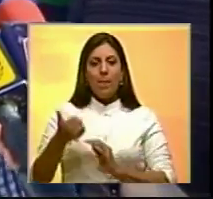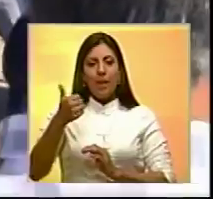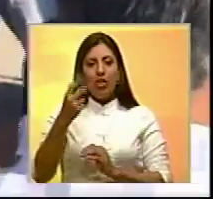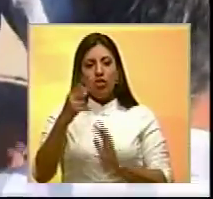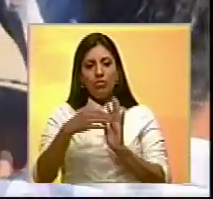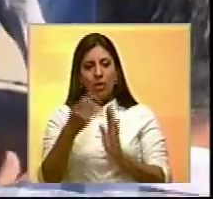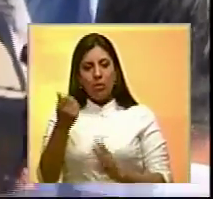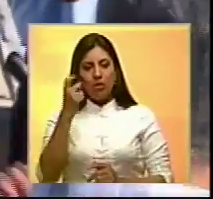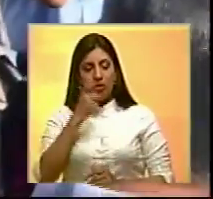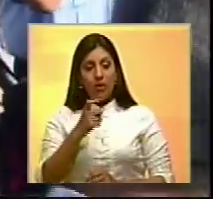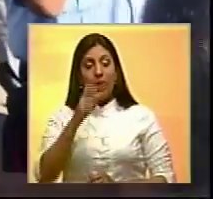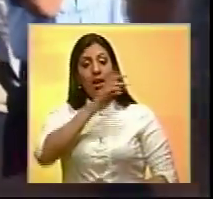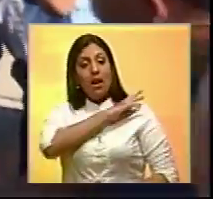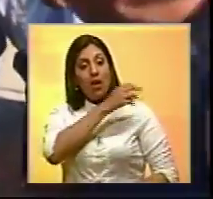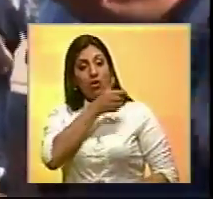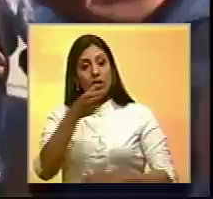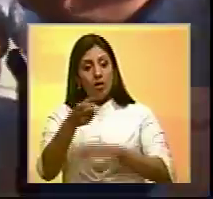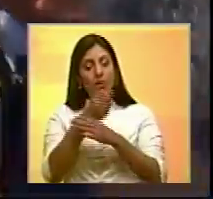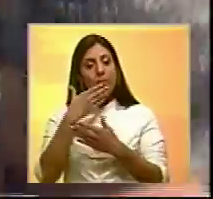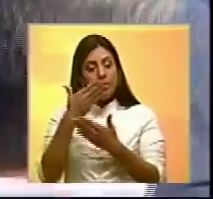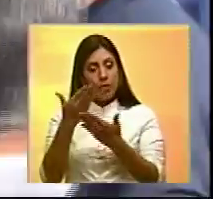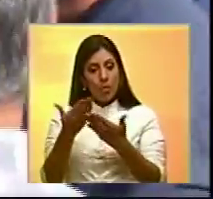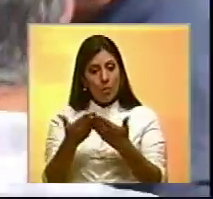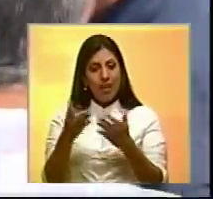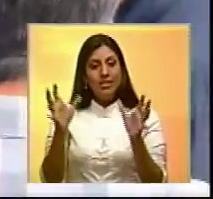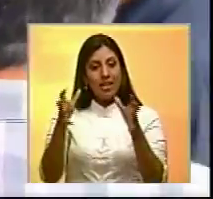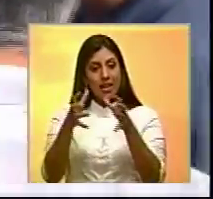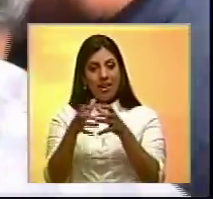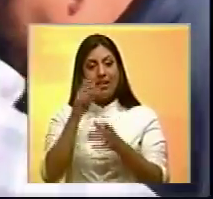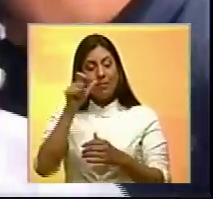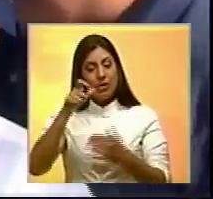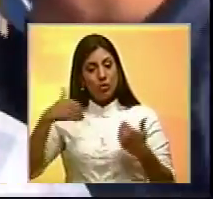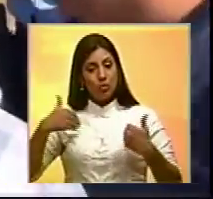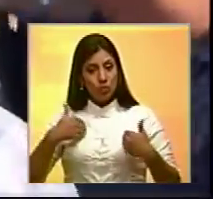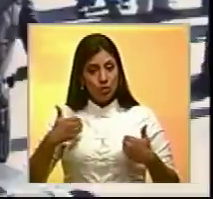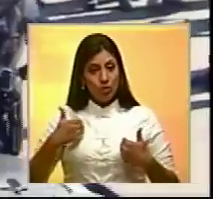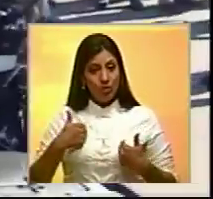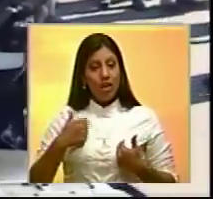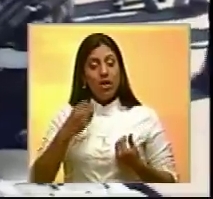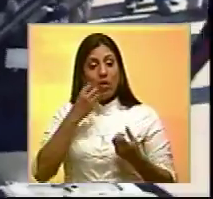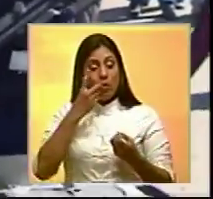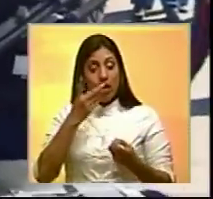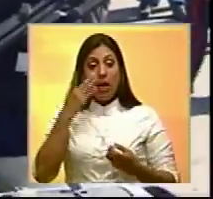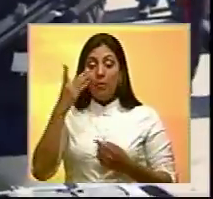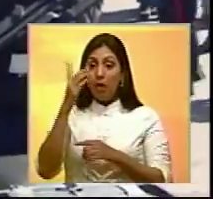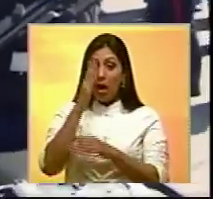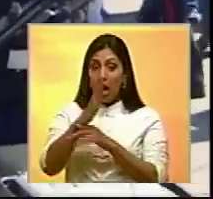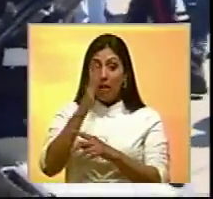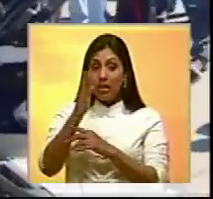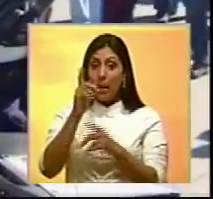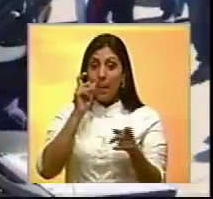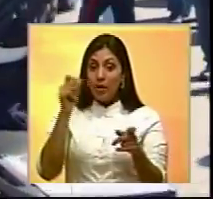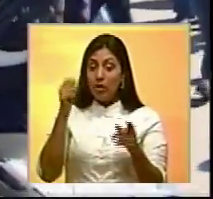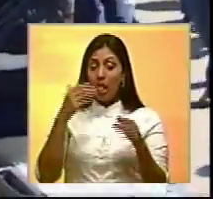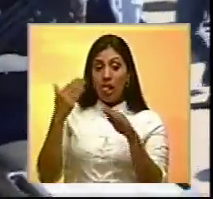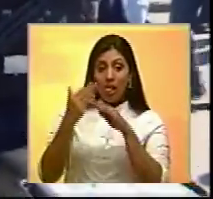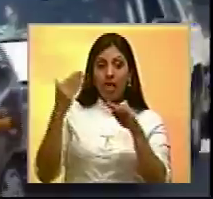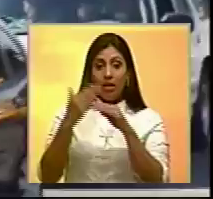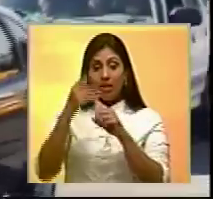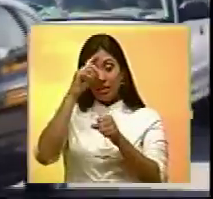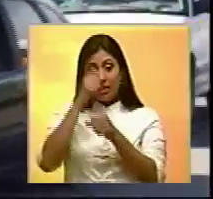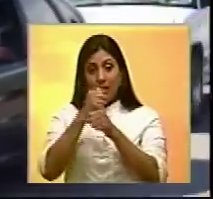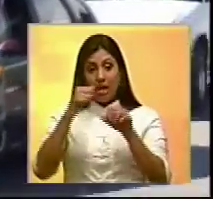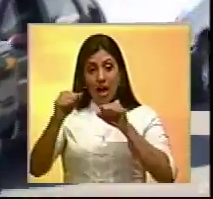le piden. Autoridades regionales propusieron una reunión con los afectados. Indicaron serán sancionados quienes interrumpan